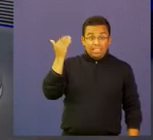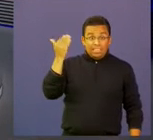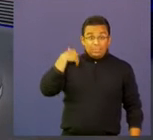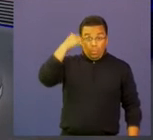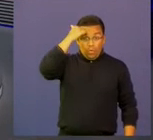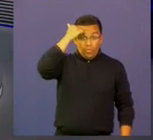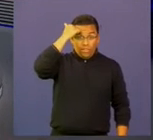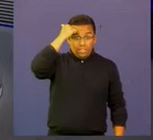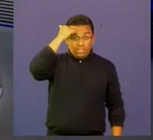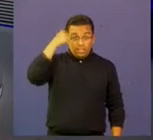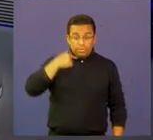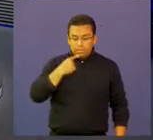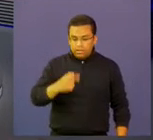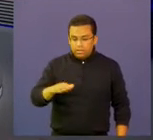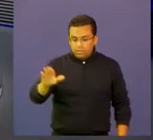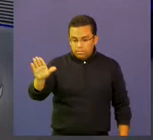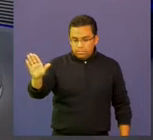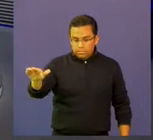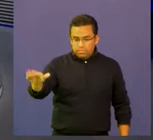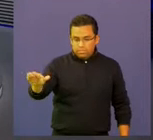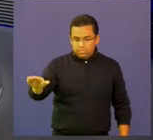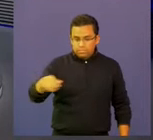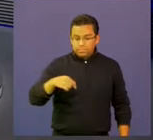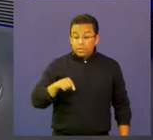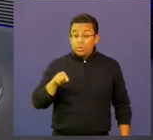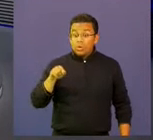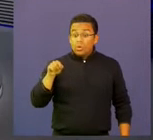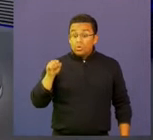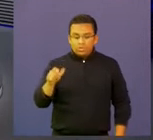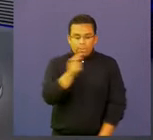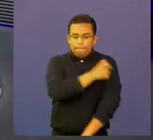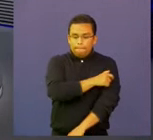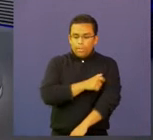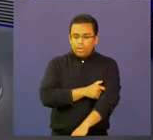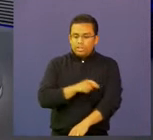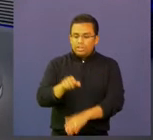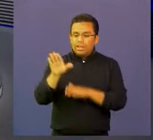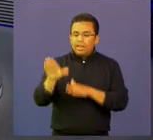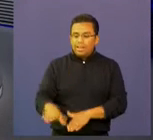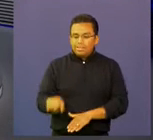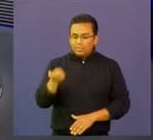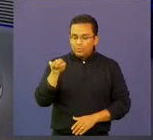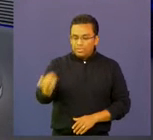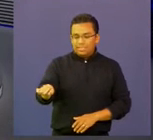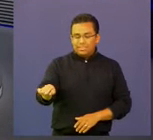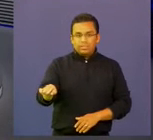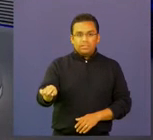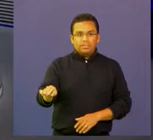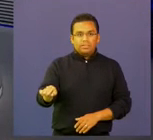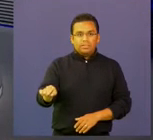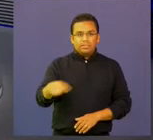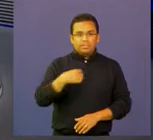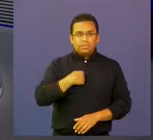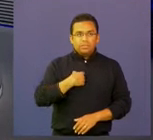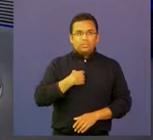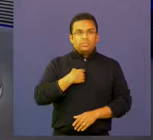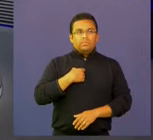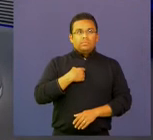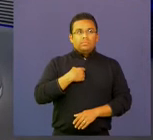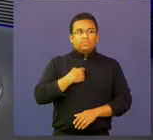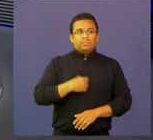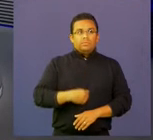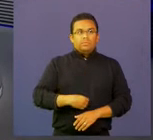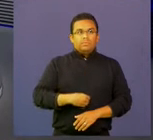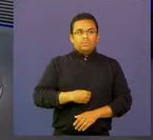detrás y dijo... Oiga, usted es el monitor. Eso se convirtió en inspiración, un